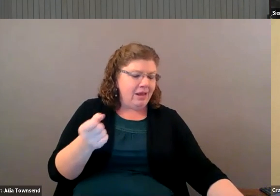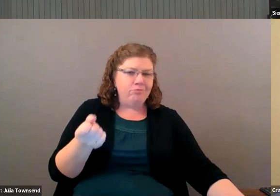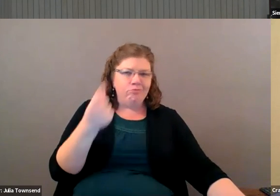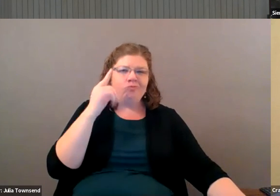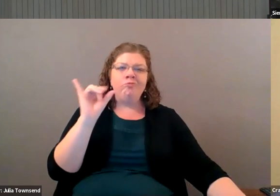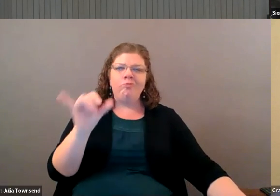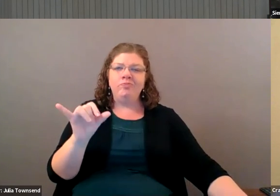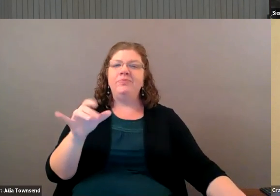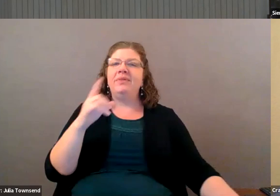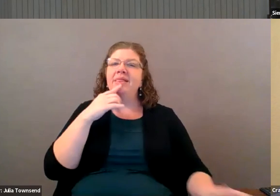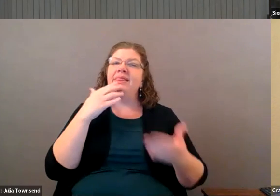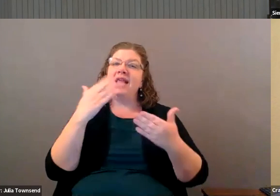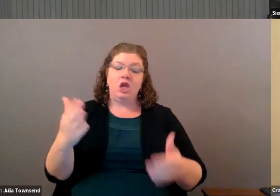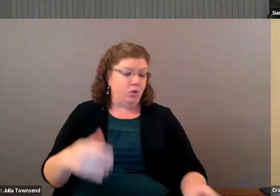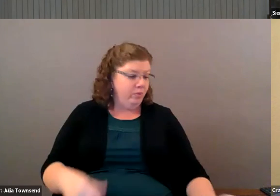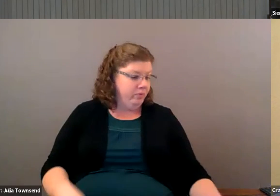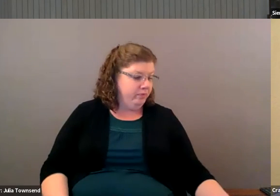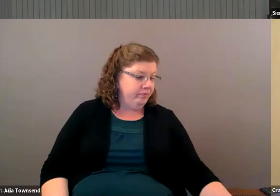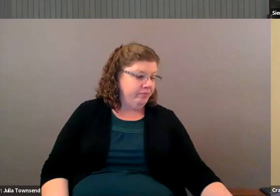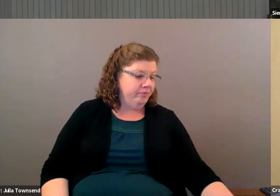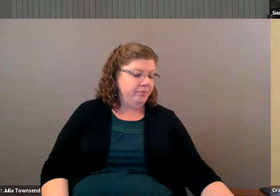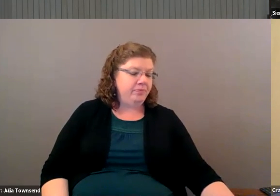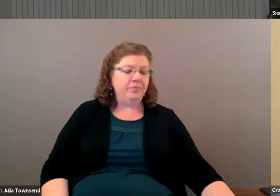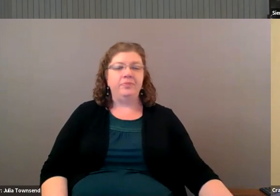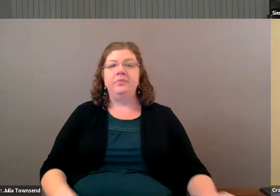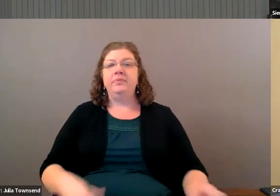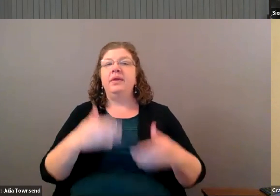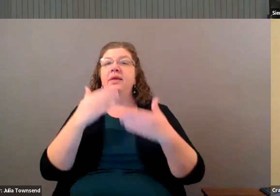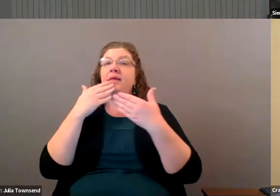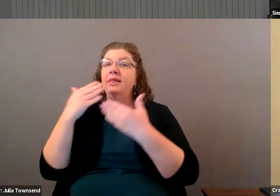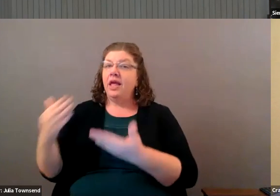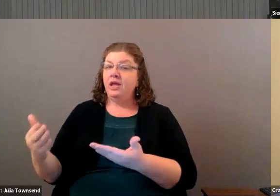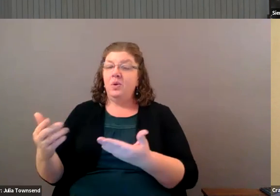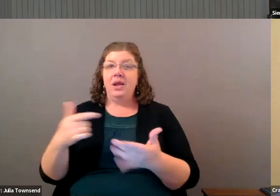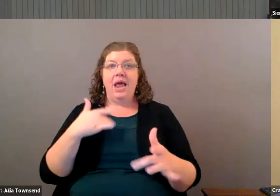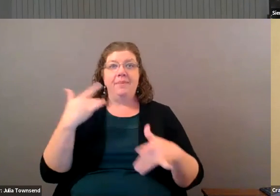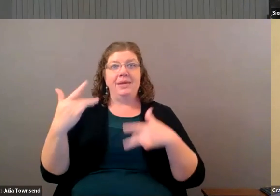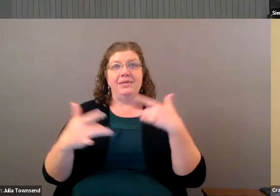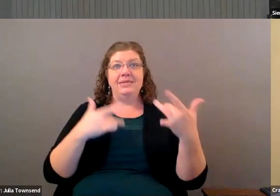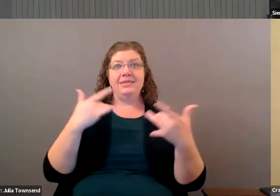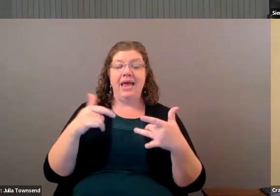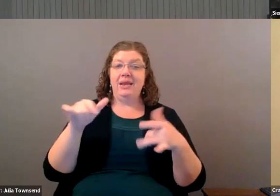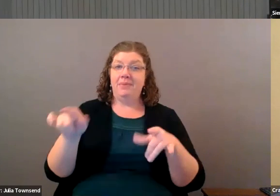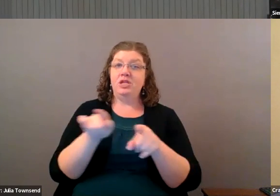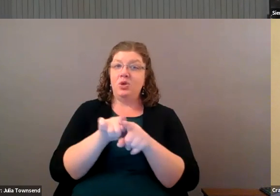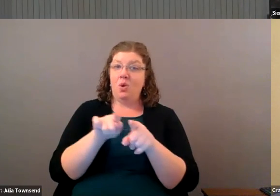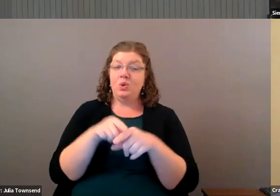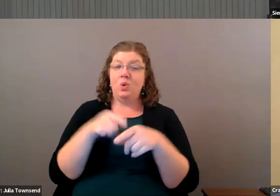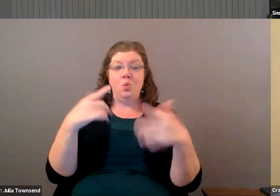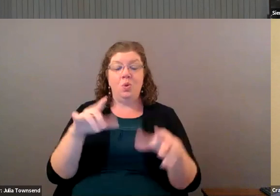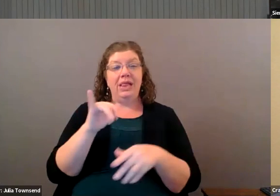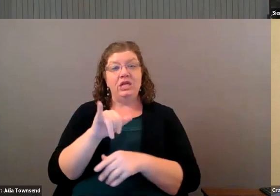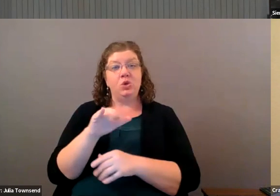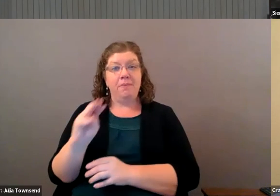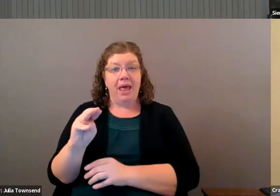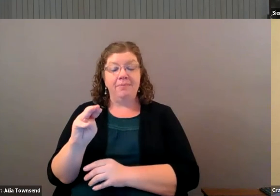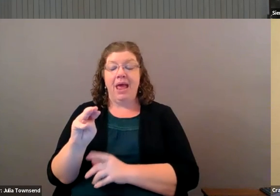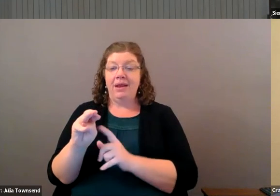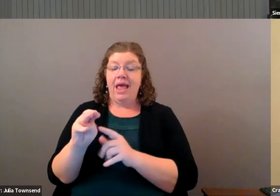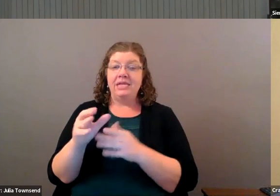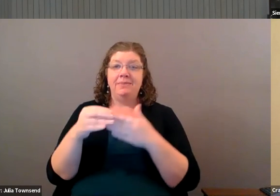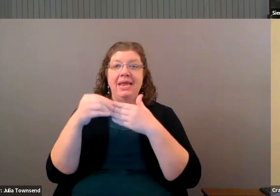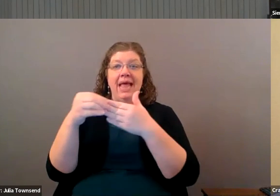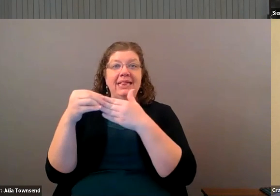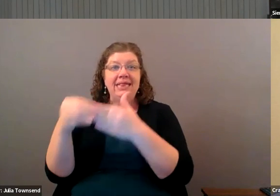Gracias. Gracias. Y estoy muy entusiasmada acerca de esto. Las matemáticas ilustrativas han sido el líder de